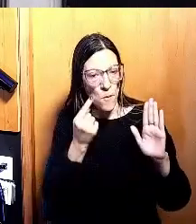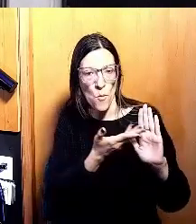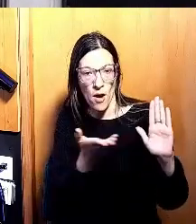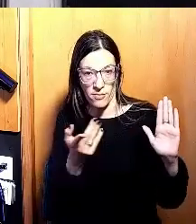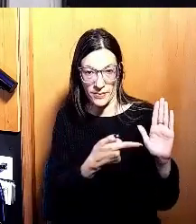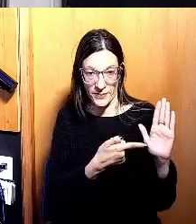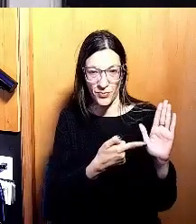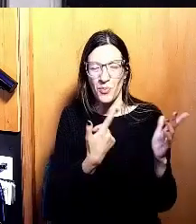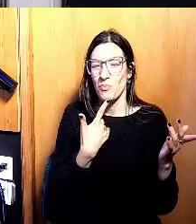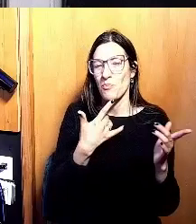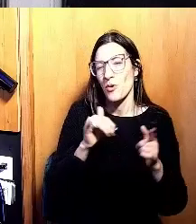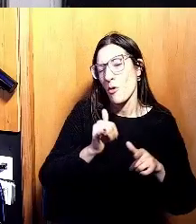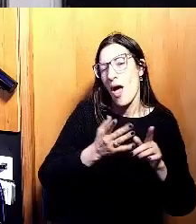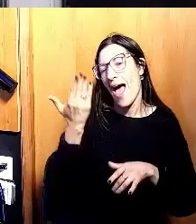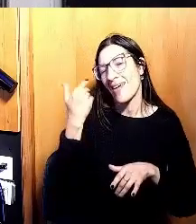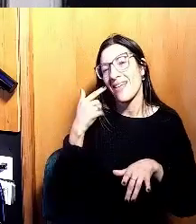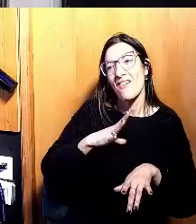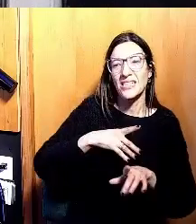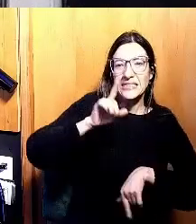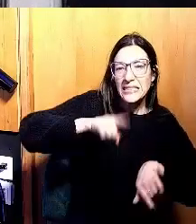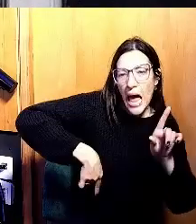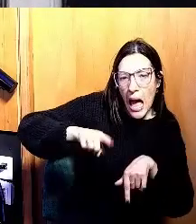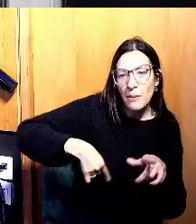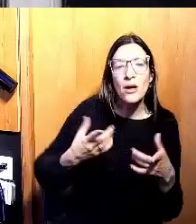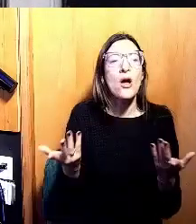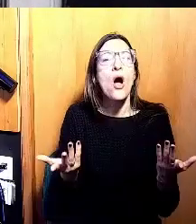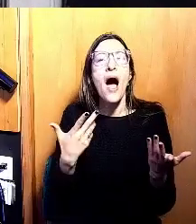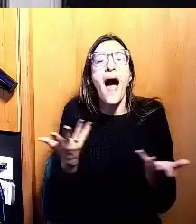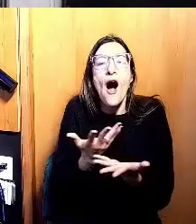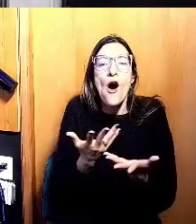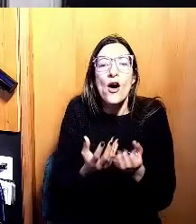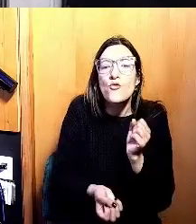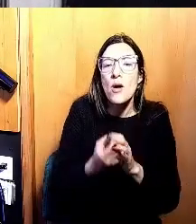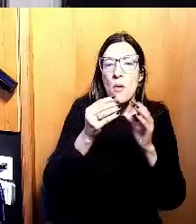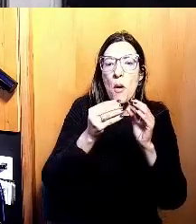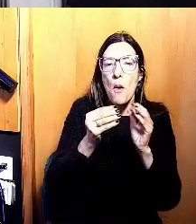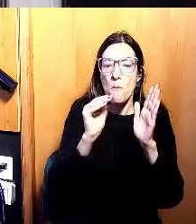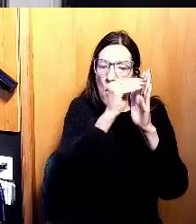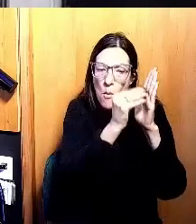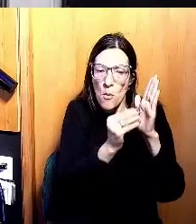los trámites y hoy estamos tratando de armar un sistema integrado de datos y